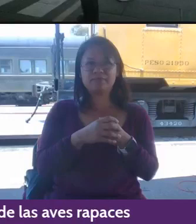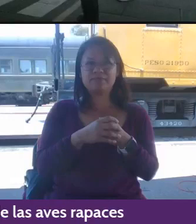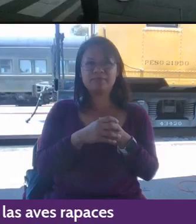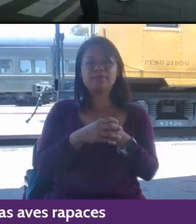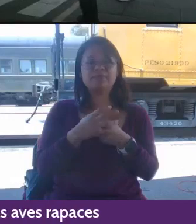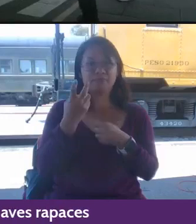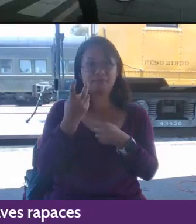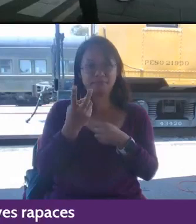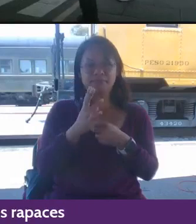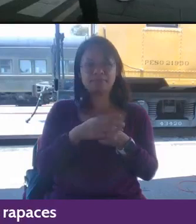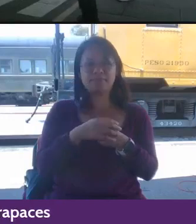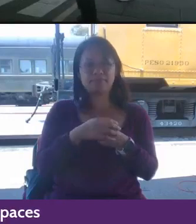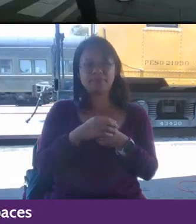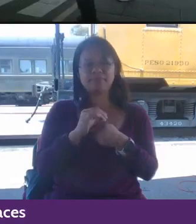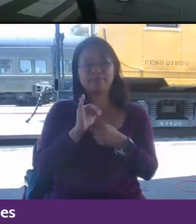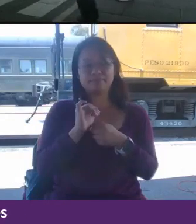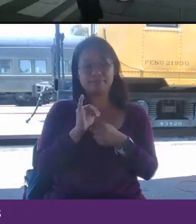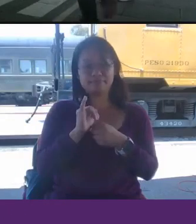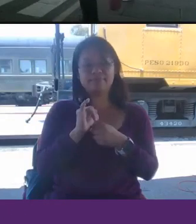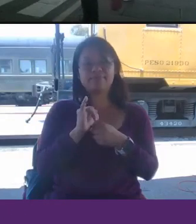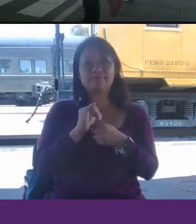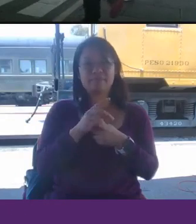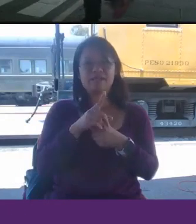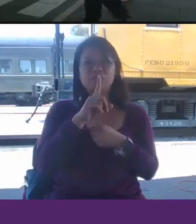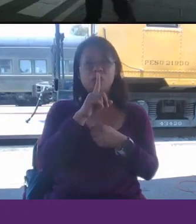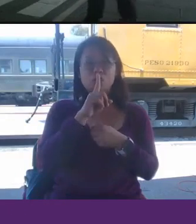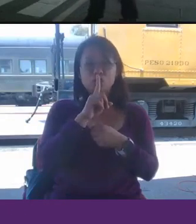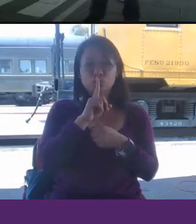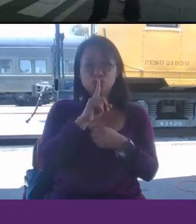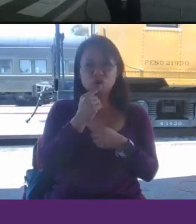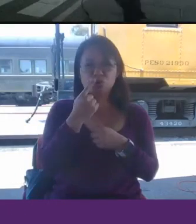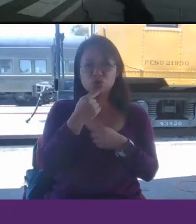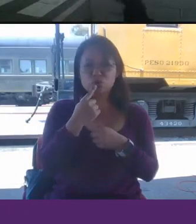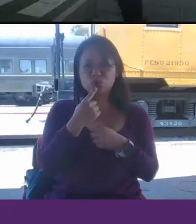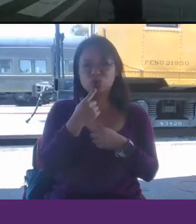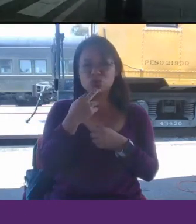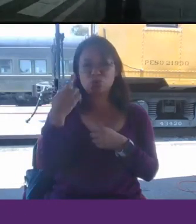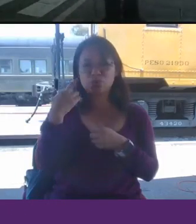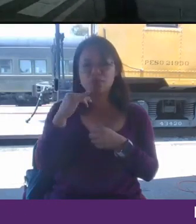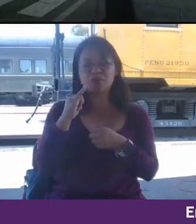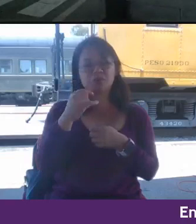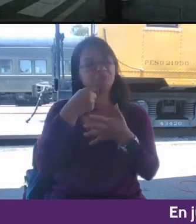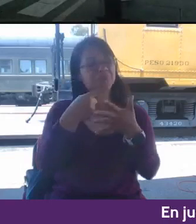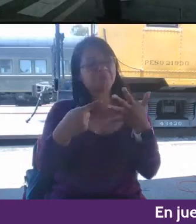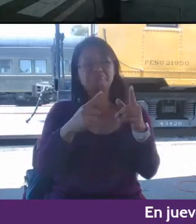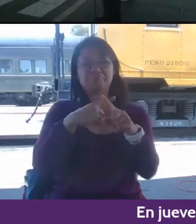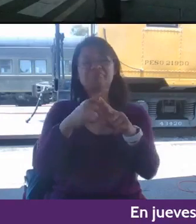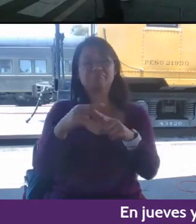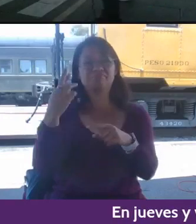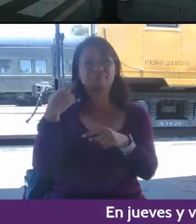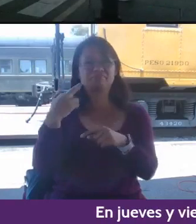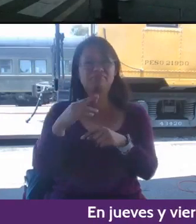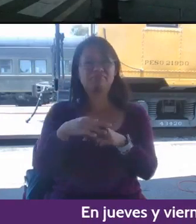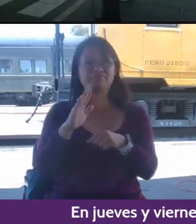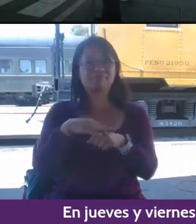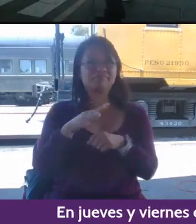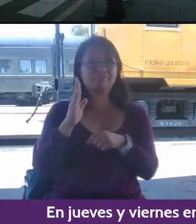¿Vale? Entonces, sí, aparte la lechuza hace, pero hace otro montonal de ruido, ¿sale? Ahora sí, ¿qué más? Buenos